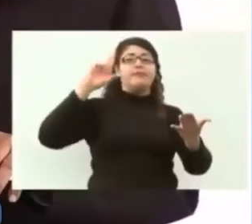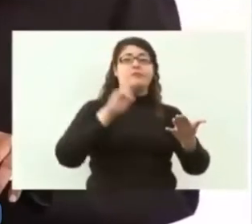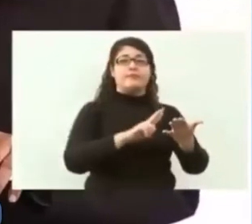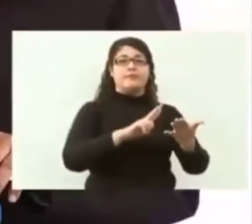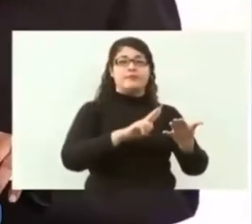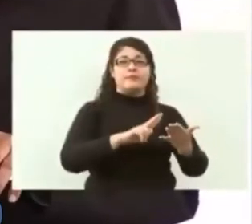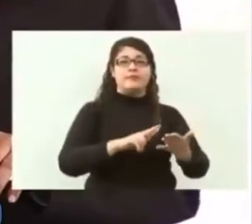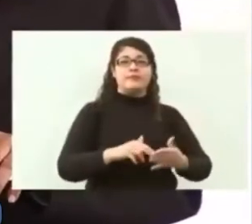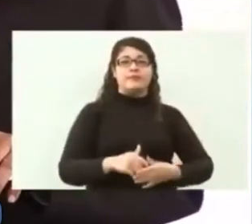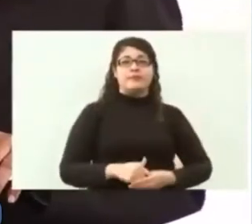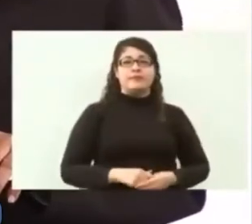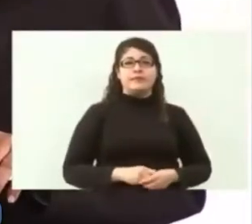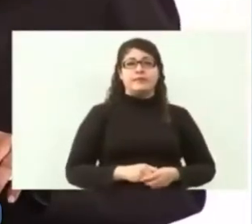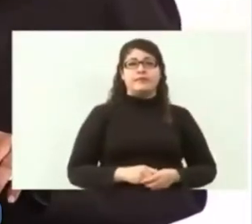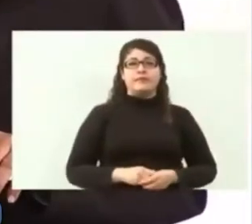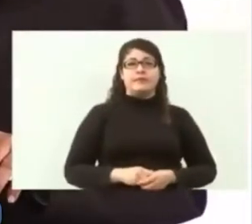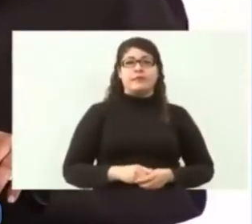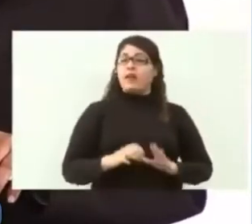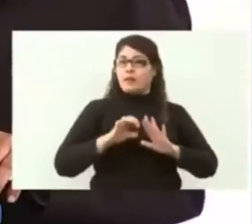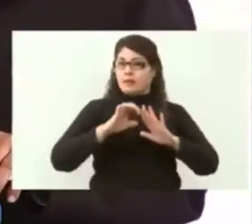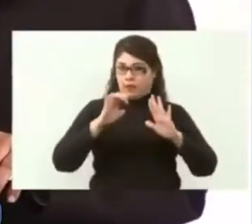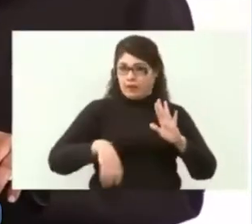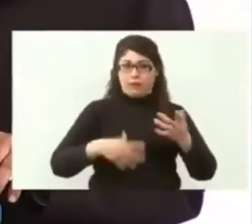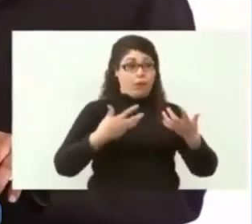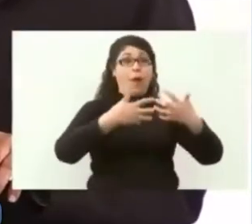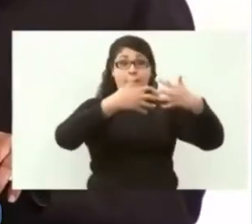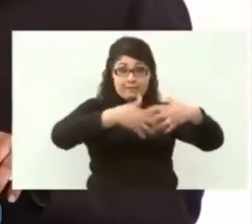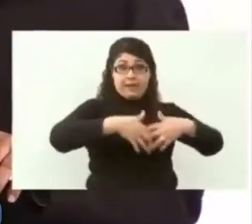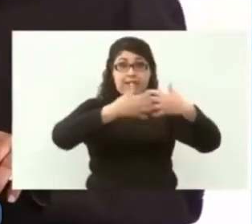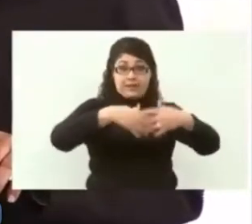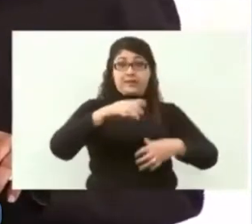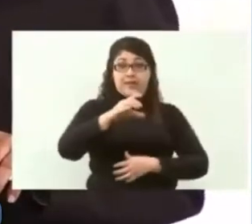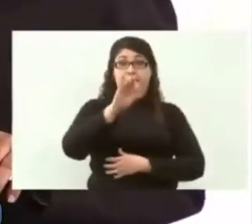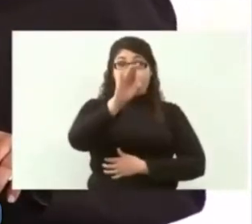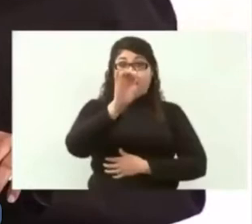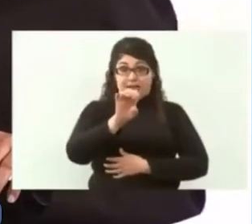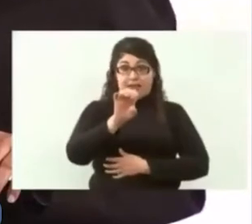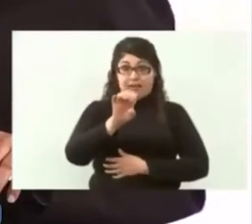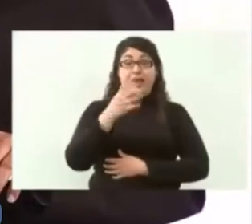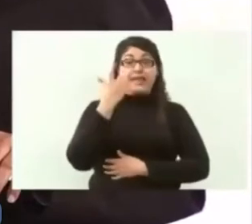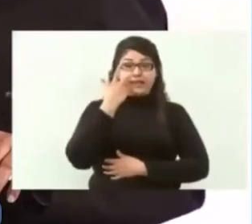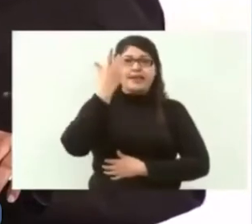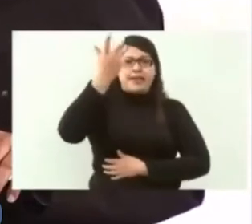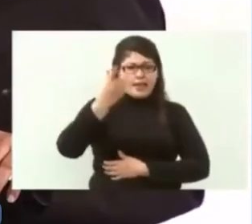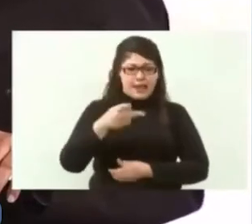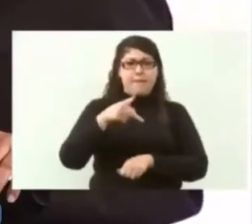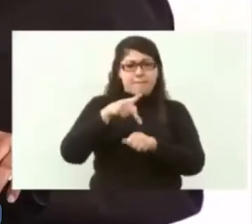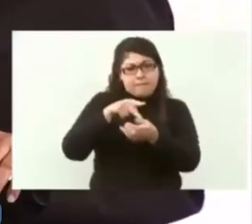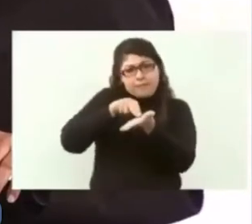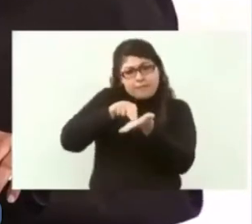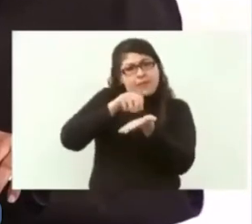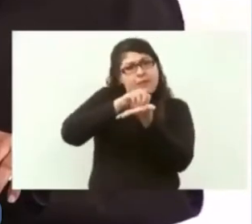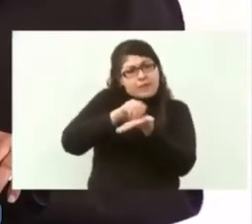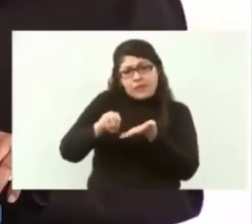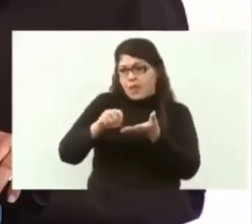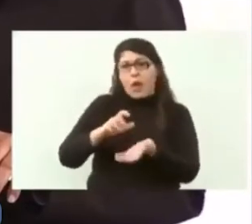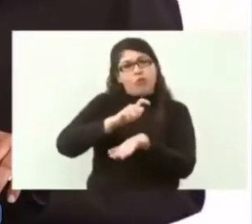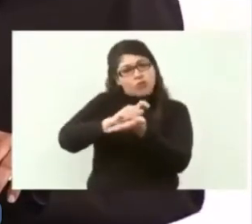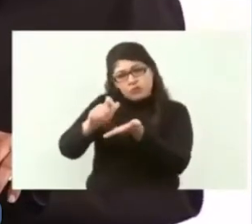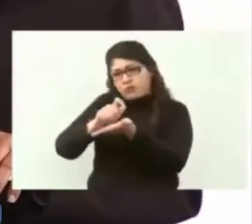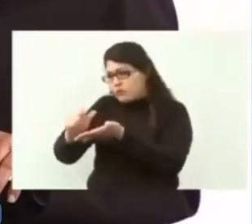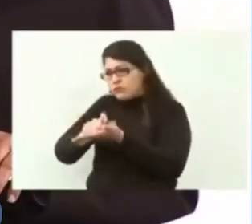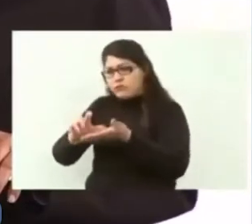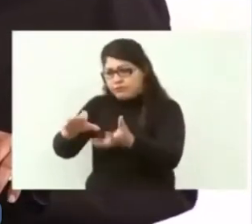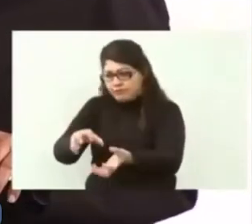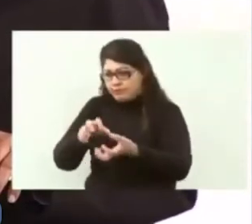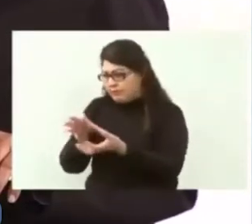estas plantas y que así se pueda comprar más carbón y ayudar más a los productores y a toda